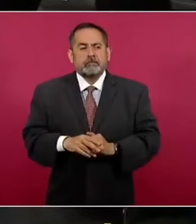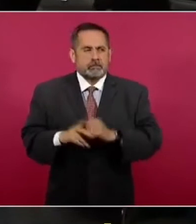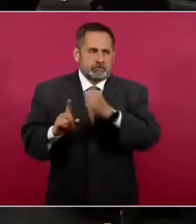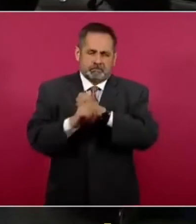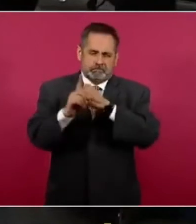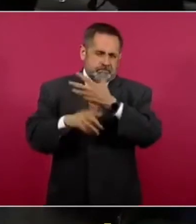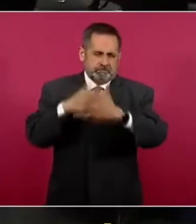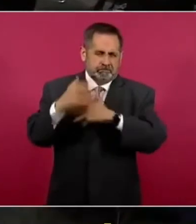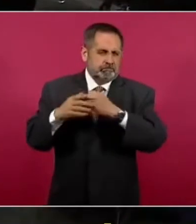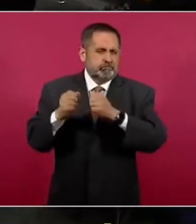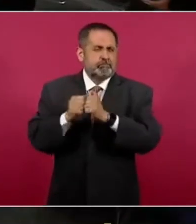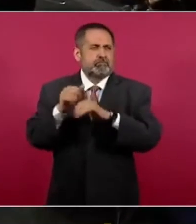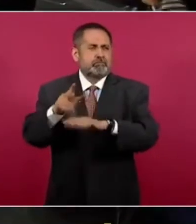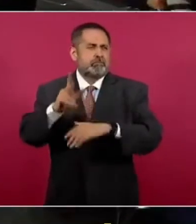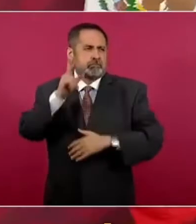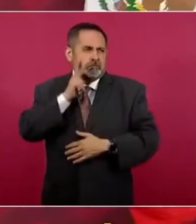problemas con el petróleo,